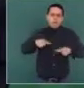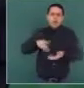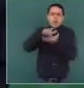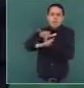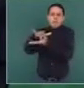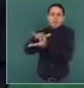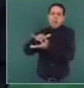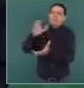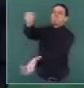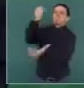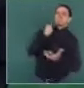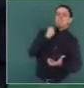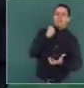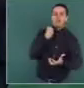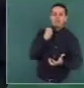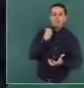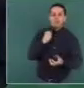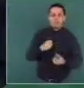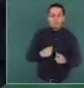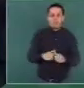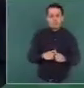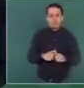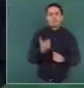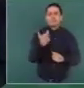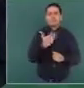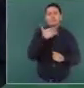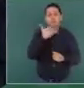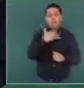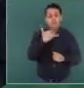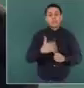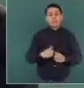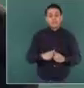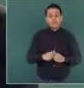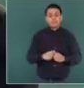es corrupción.